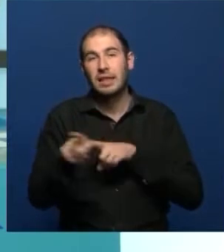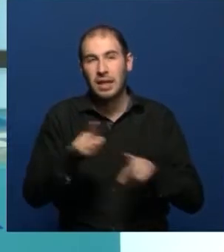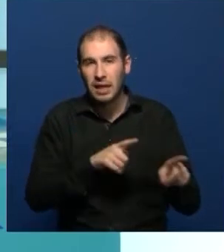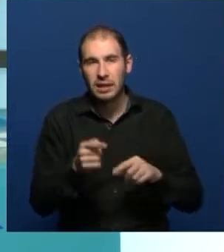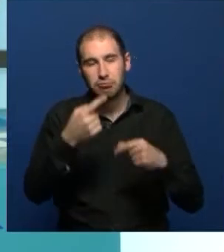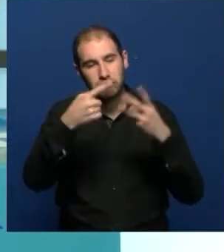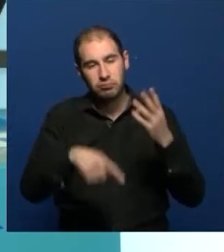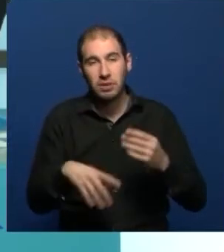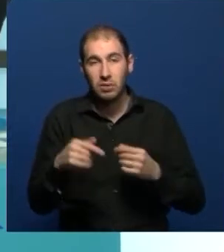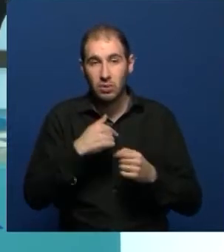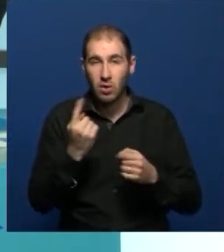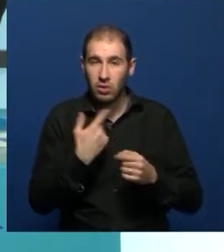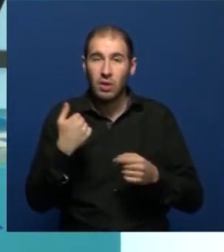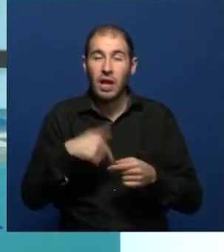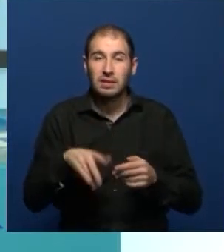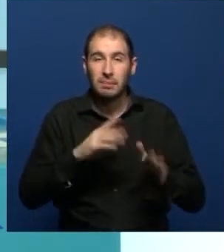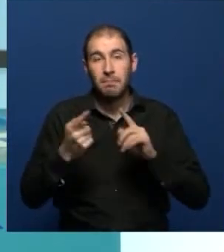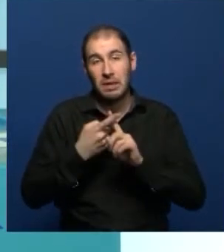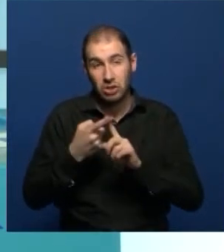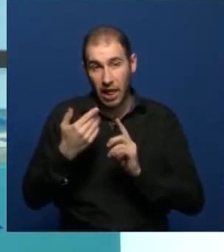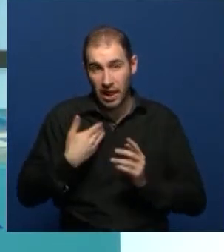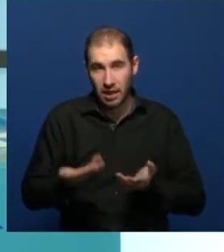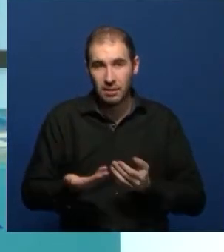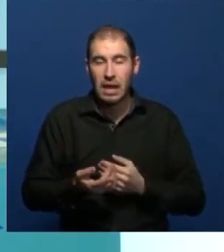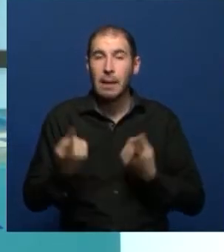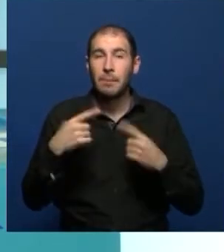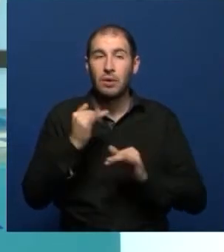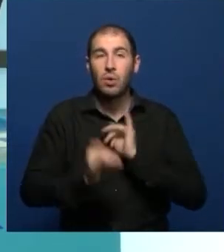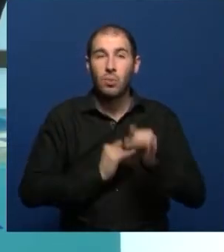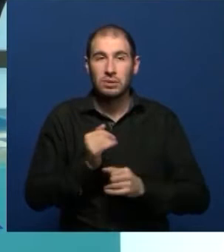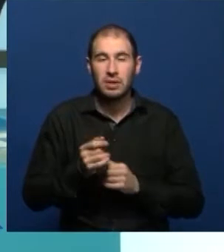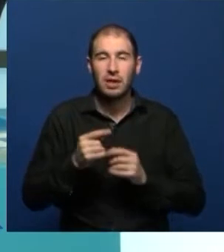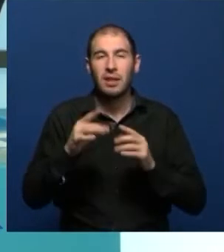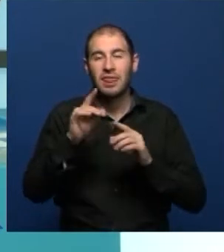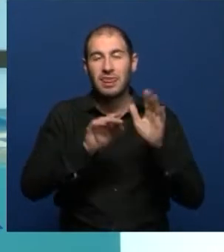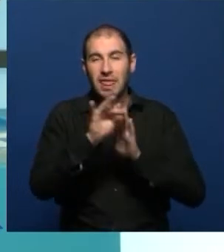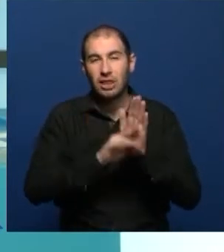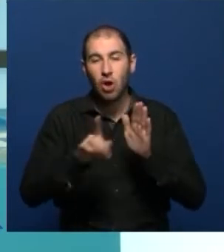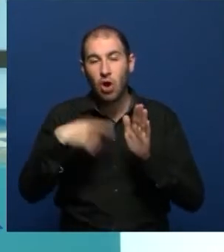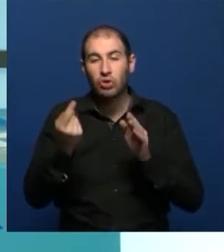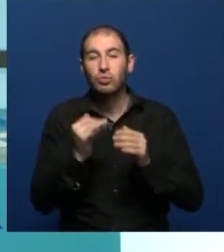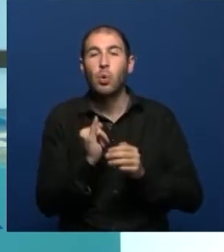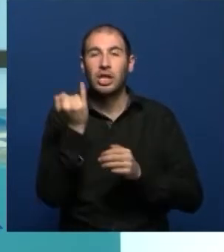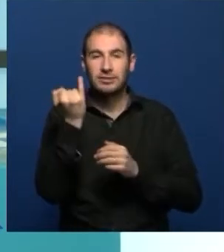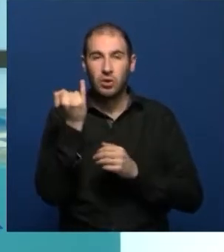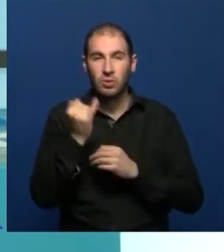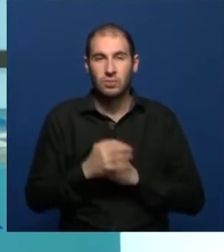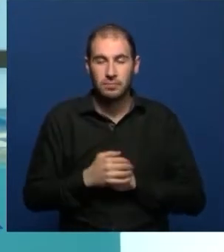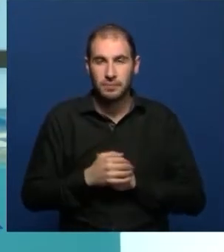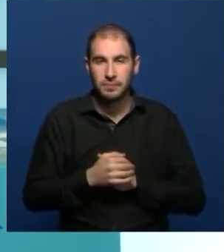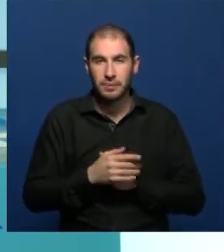internet o demás. En nuestro caso lo hacemos personalmente. Pero ahora quería contar otro indicador que es este nutricional y que me parece